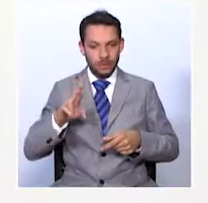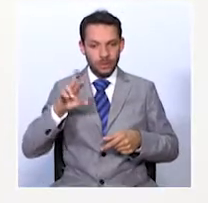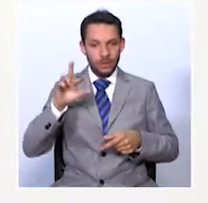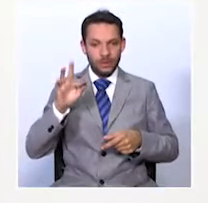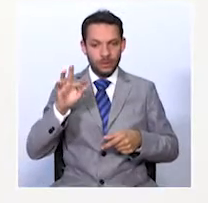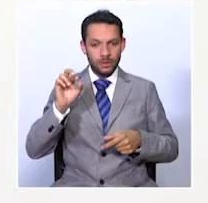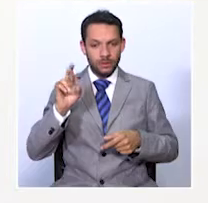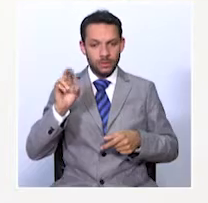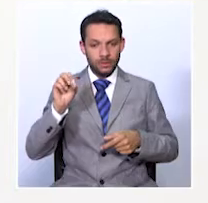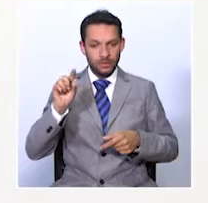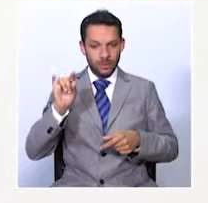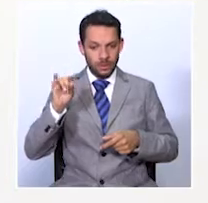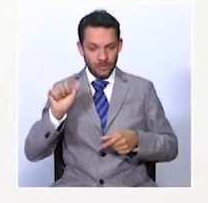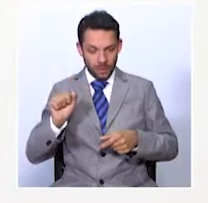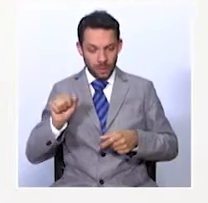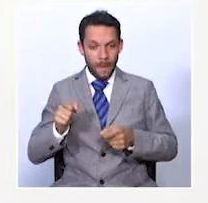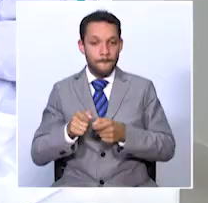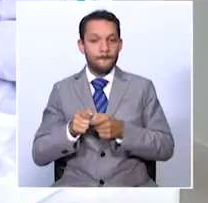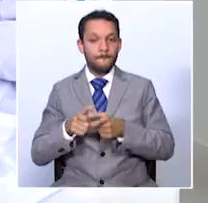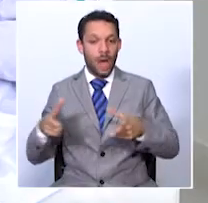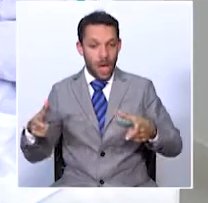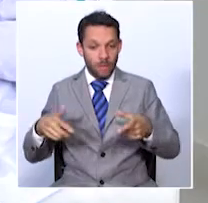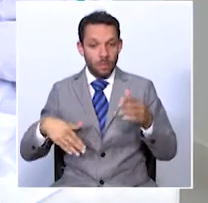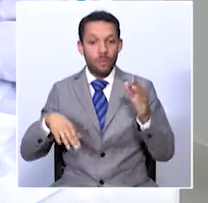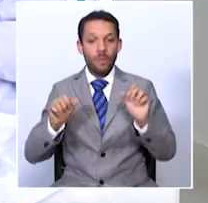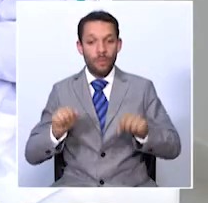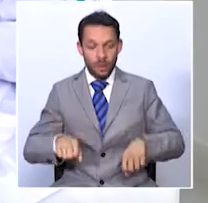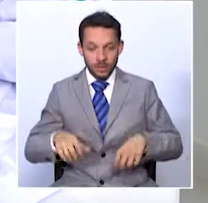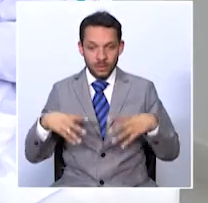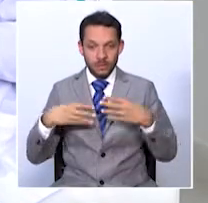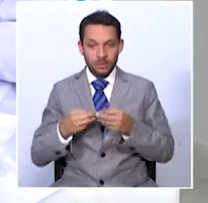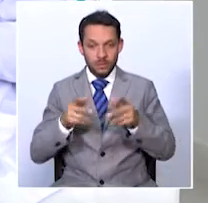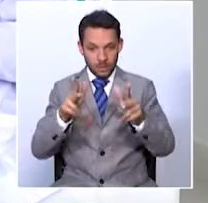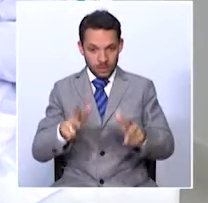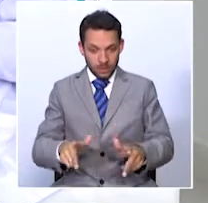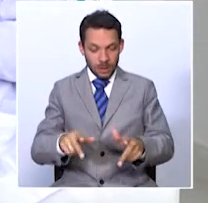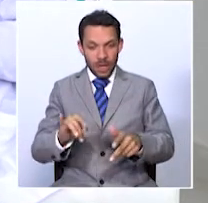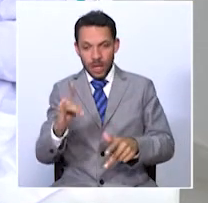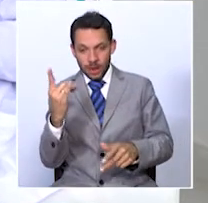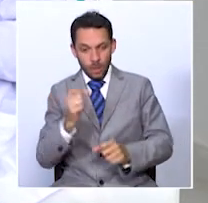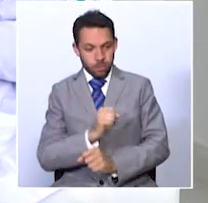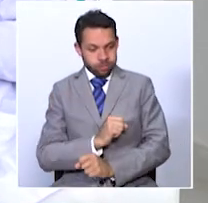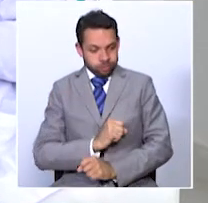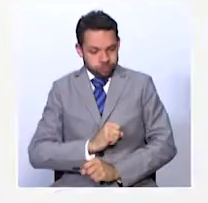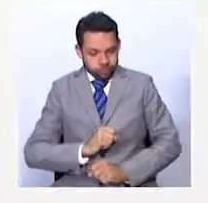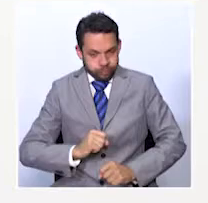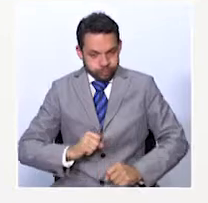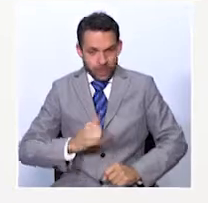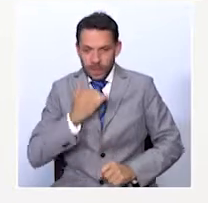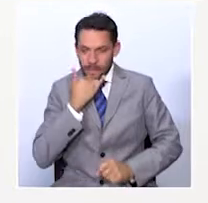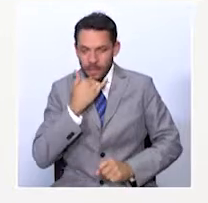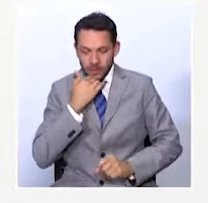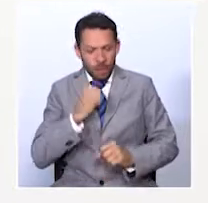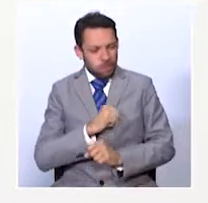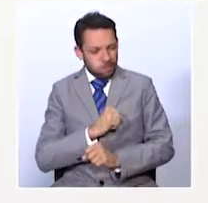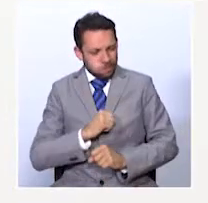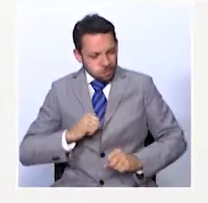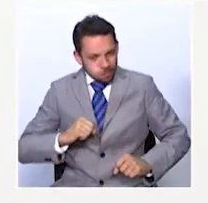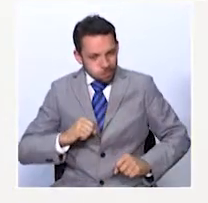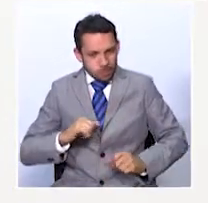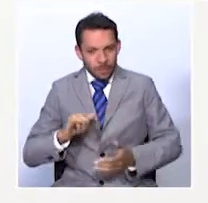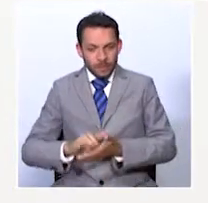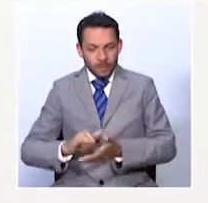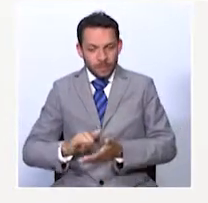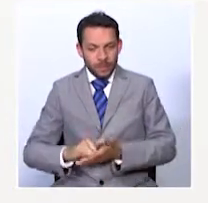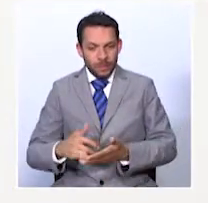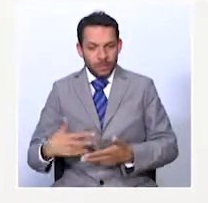tiene de agrandar es impresionante. Entonces, por ejemplo, una persona obesa, ¿qué sucede con la obesidad? De que hay un